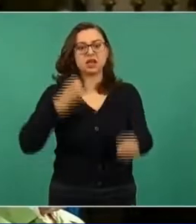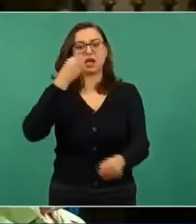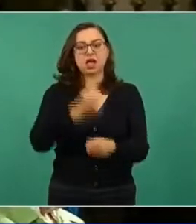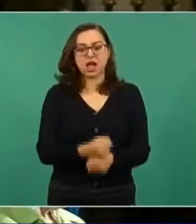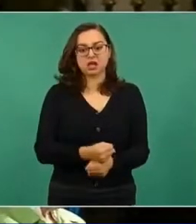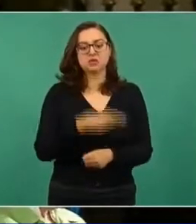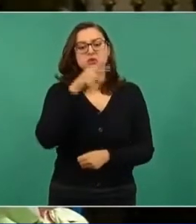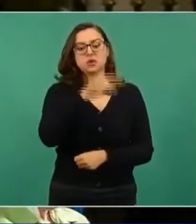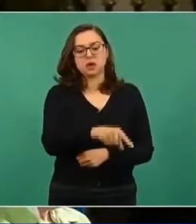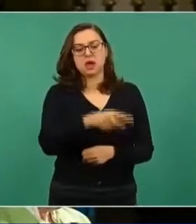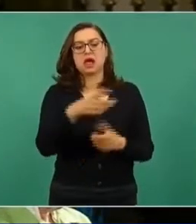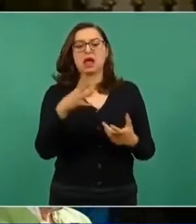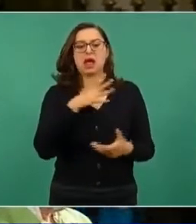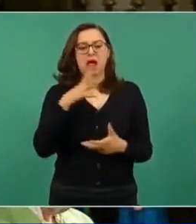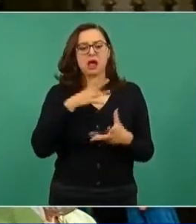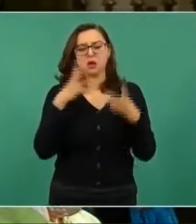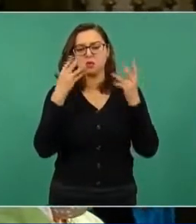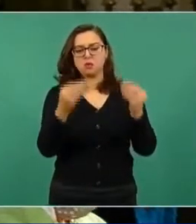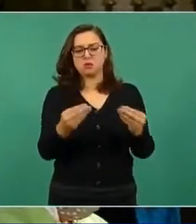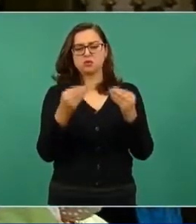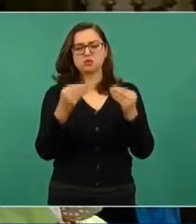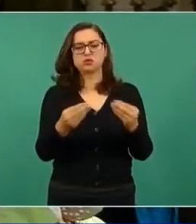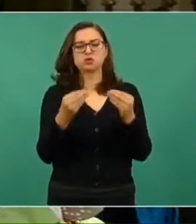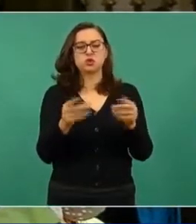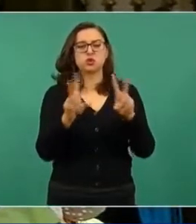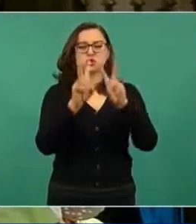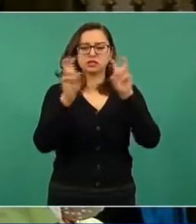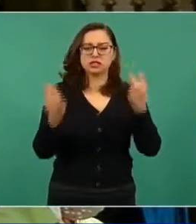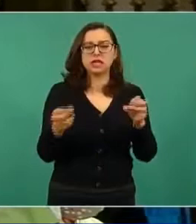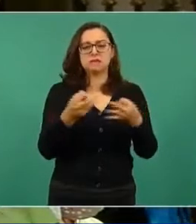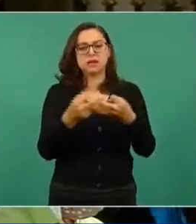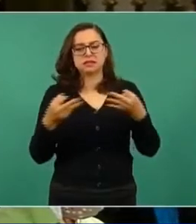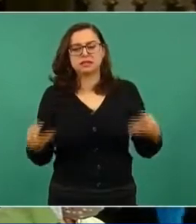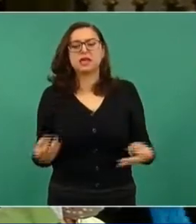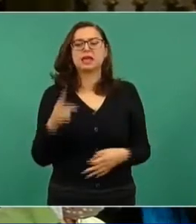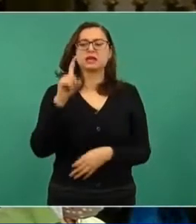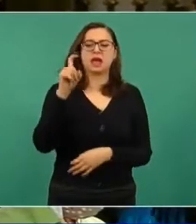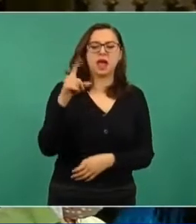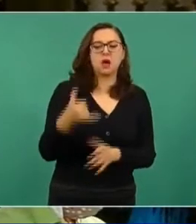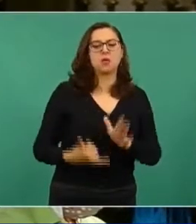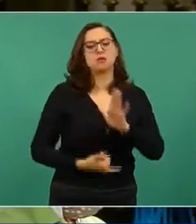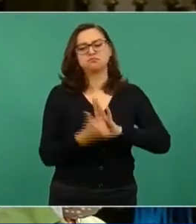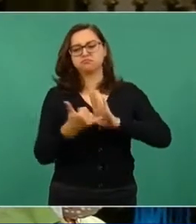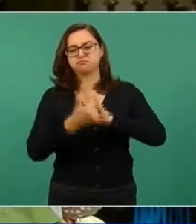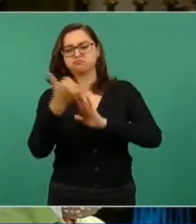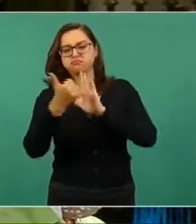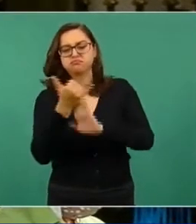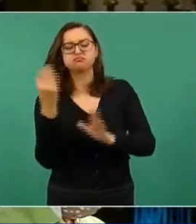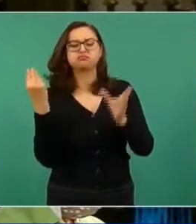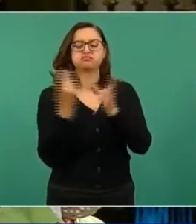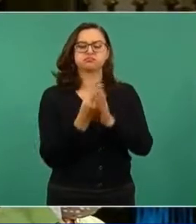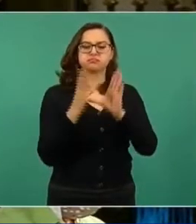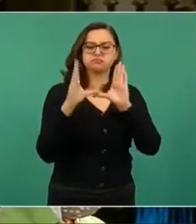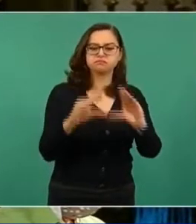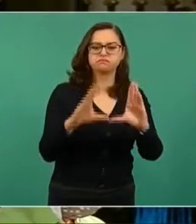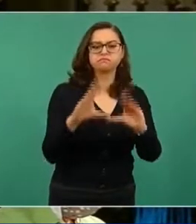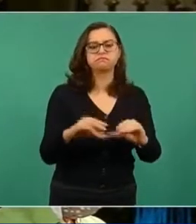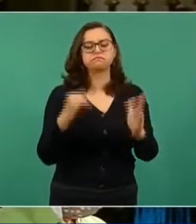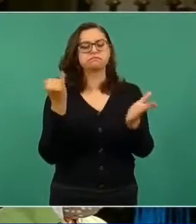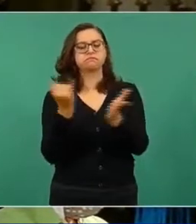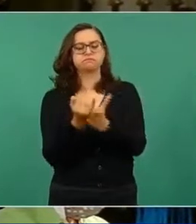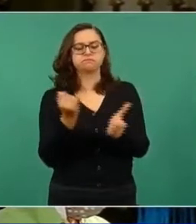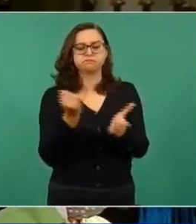sobre todo se basa en subsidios multimillonarios, en tierras, agua, infraestructura, capacitación, exenciones